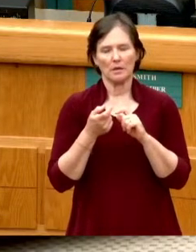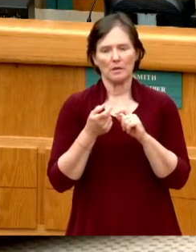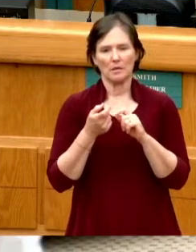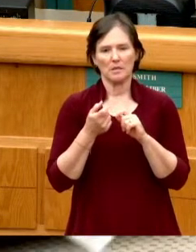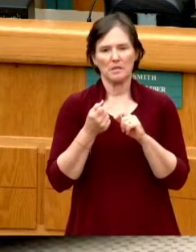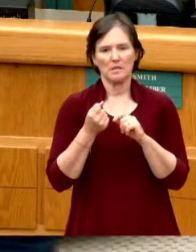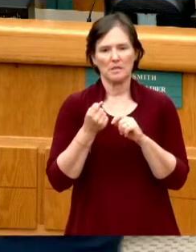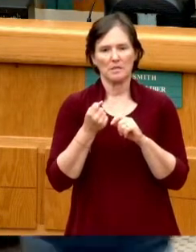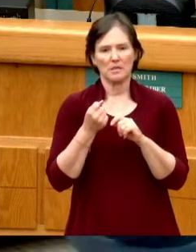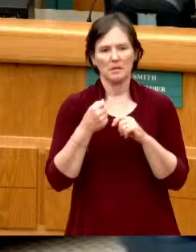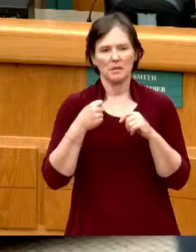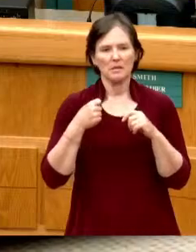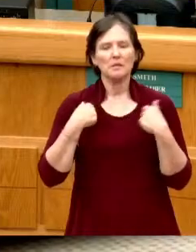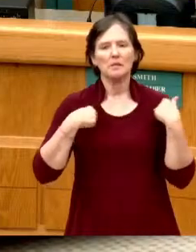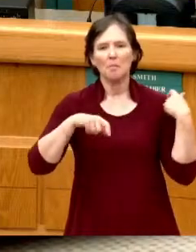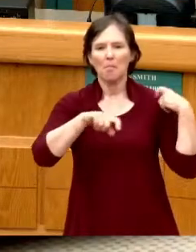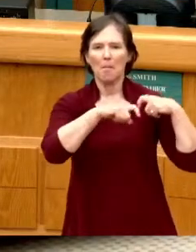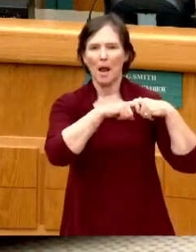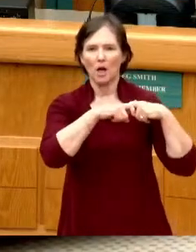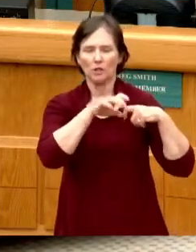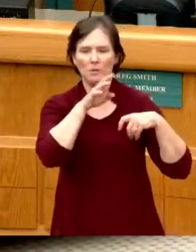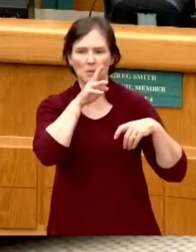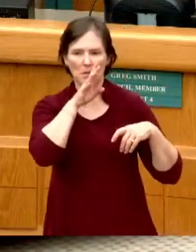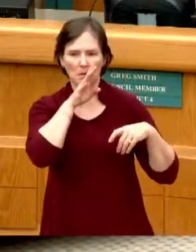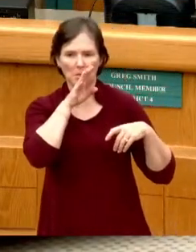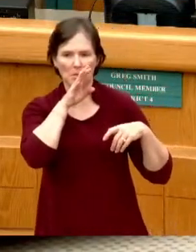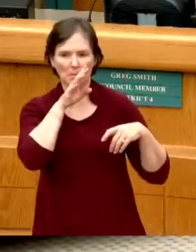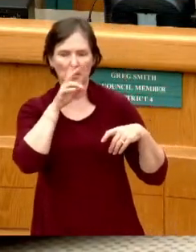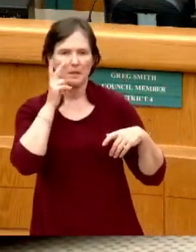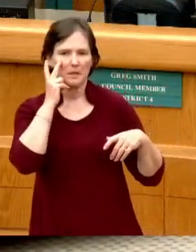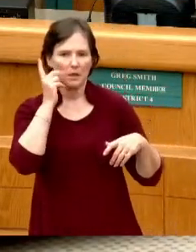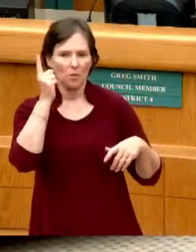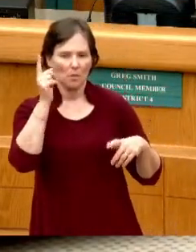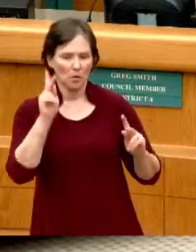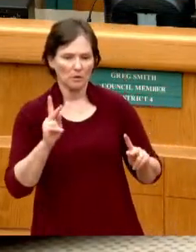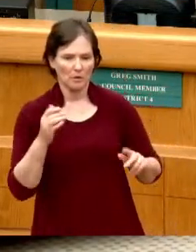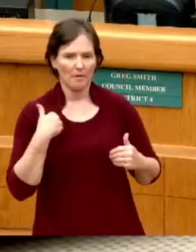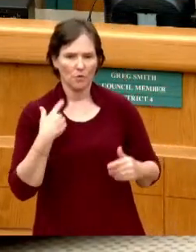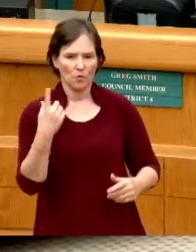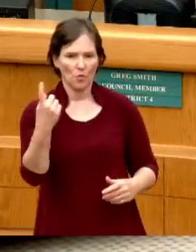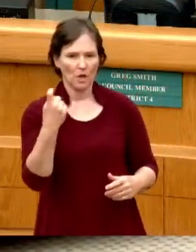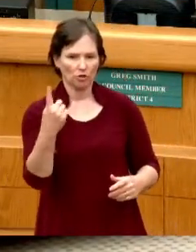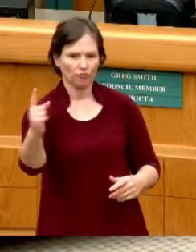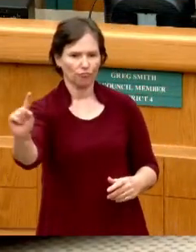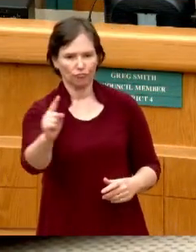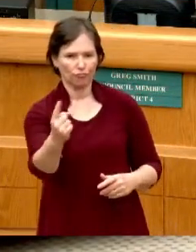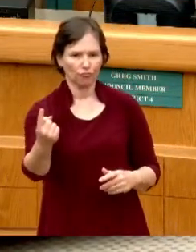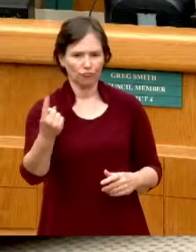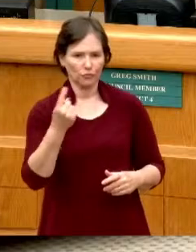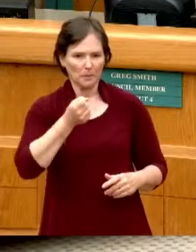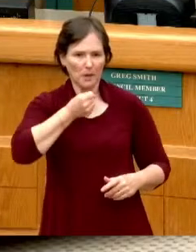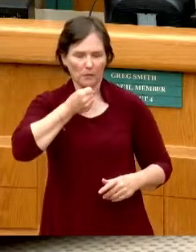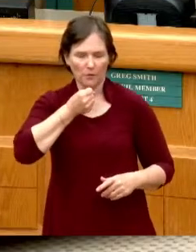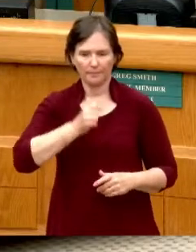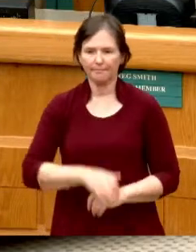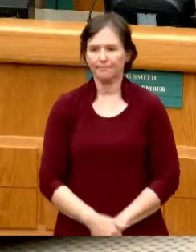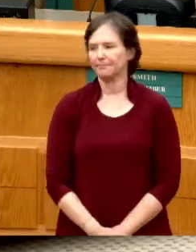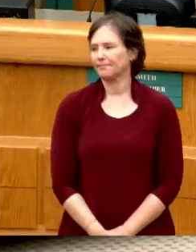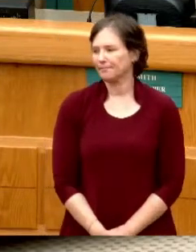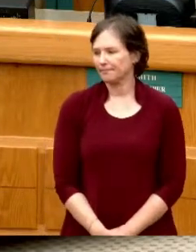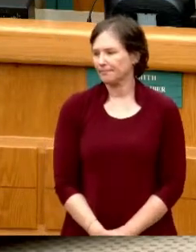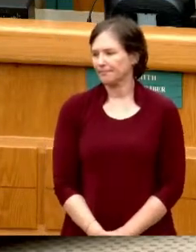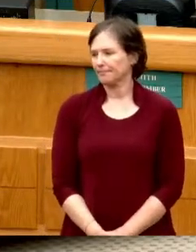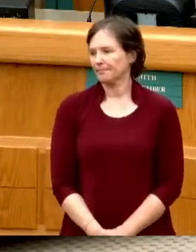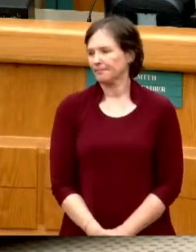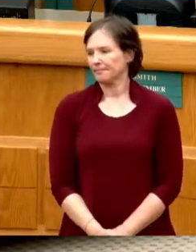nuestro objetivo es entregar 5,000 vacunas. Estamos trabajando para llevar a cabo la vacunación en un área dentro de los límites de la ciudad de Corpus